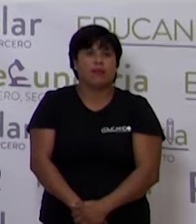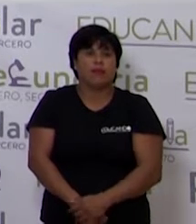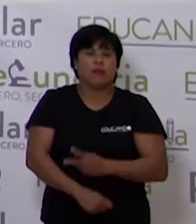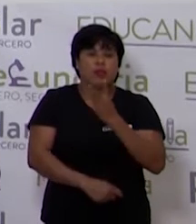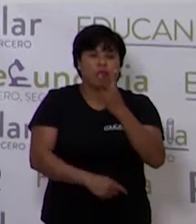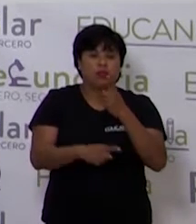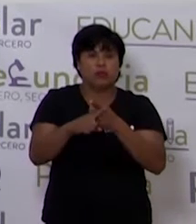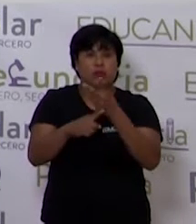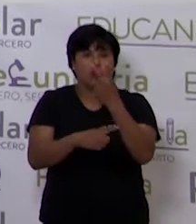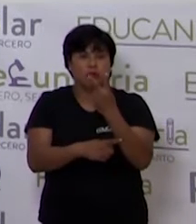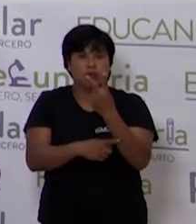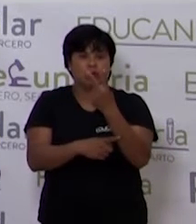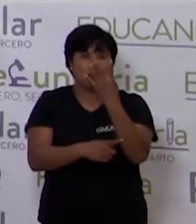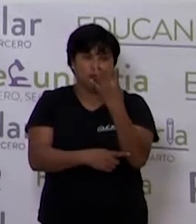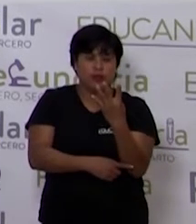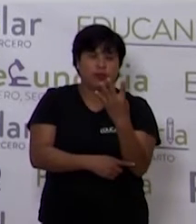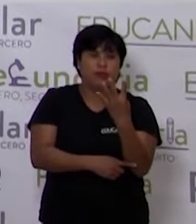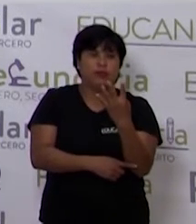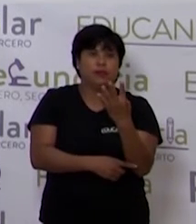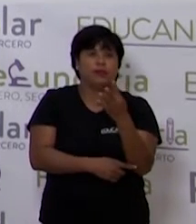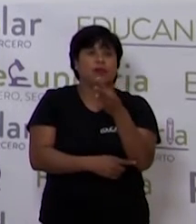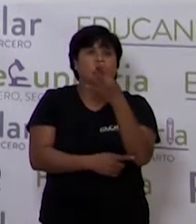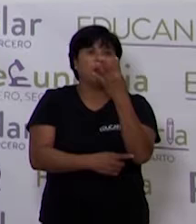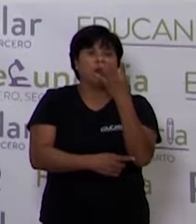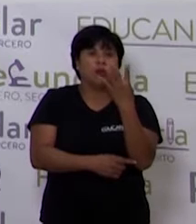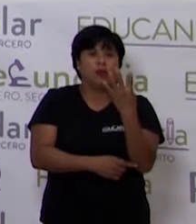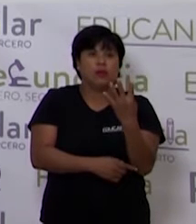2 por 2, 4.